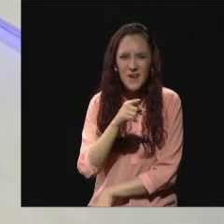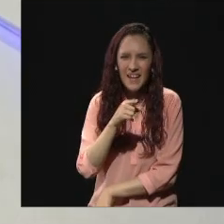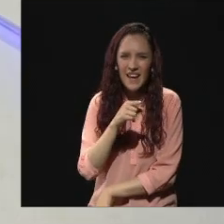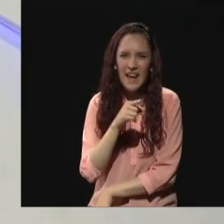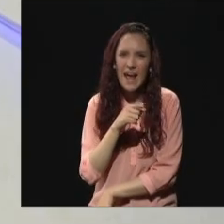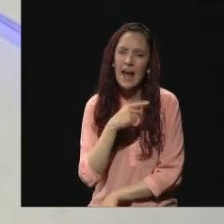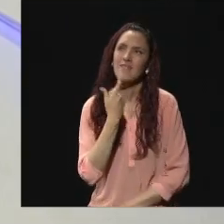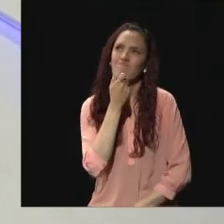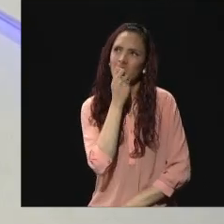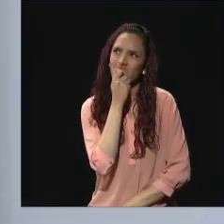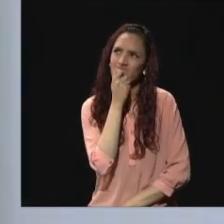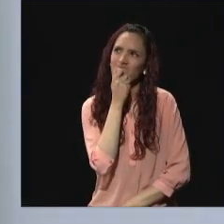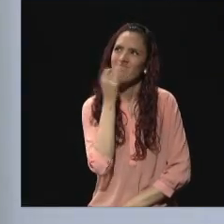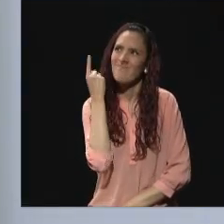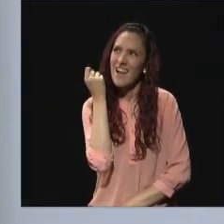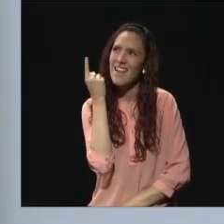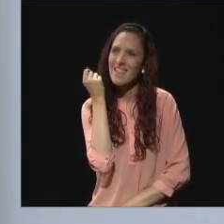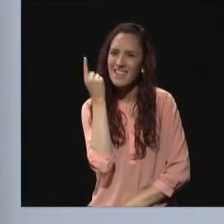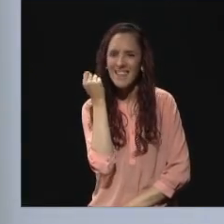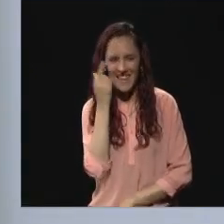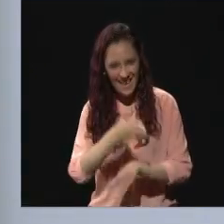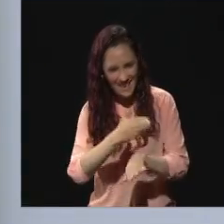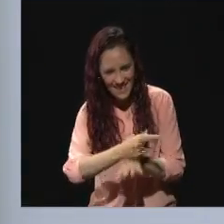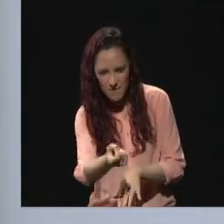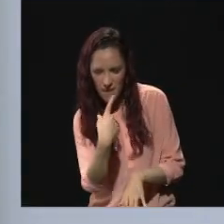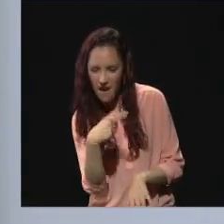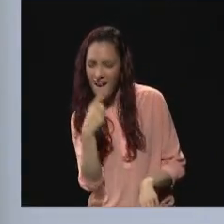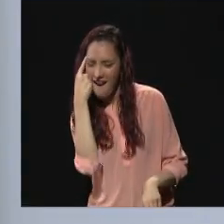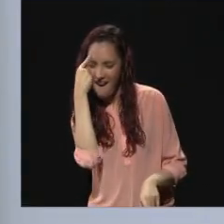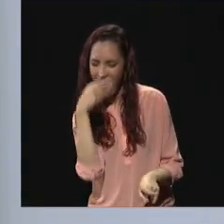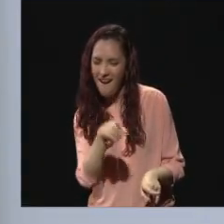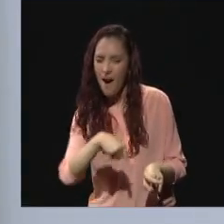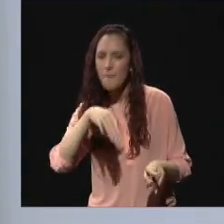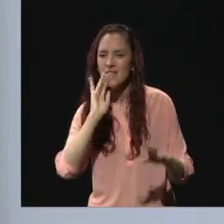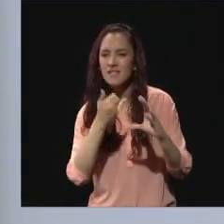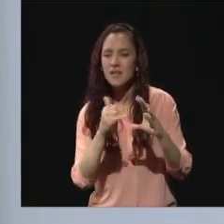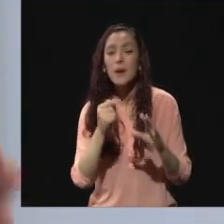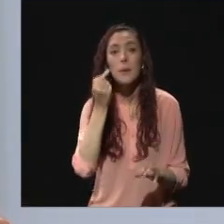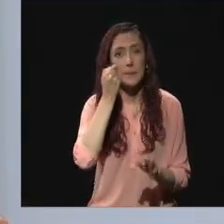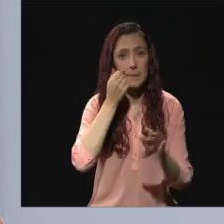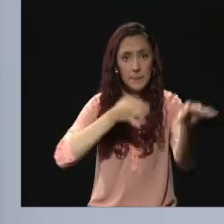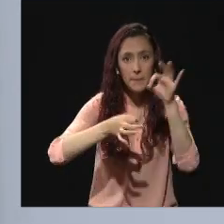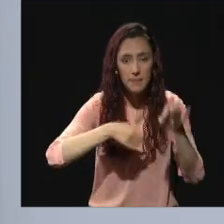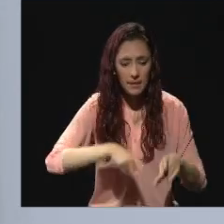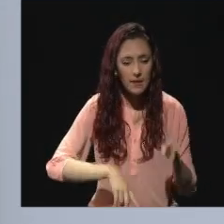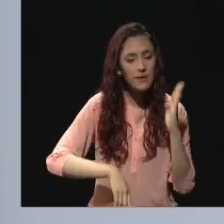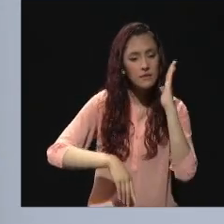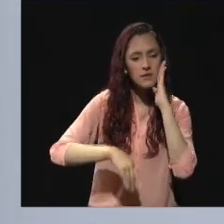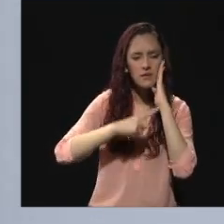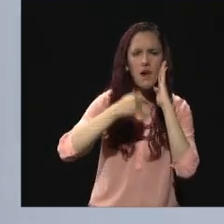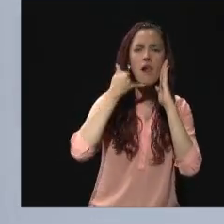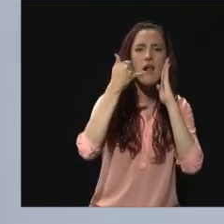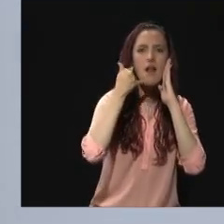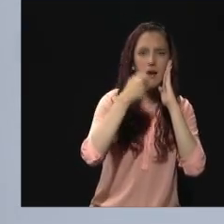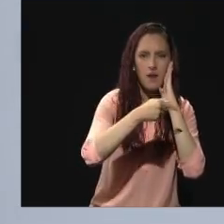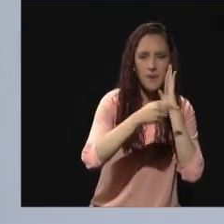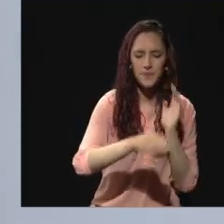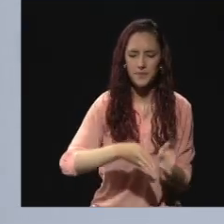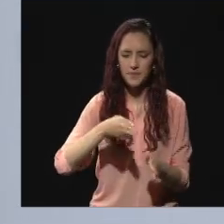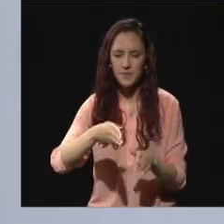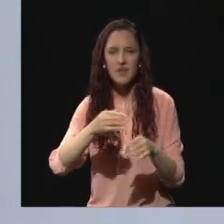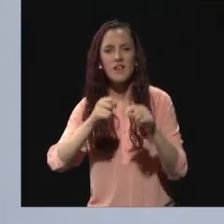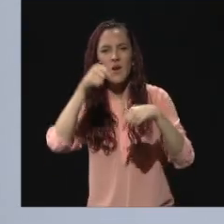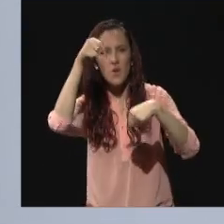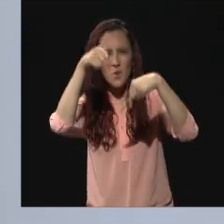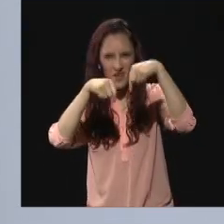poder conocer mejor el sector igual ser específico una cosa es telefonía móvil una cosa los datos de cosas whatsapp